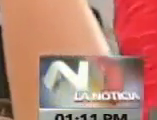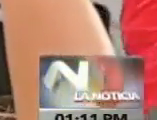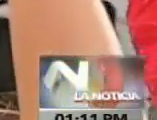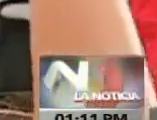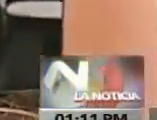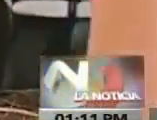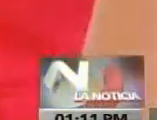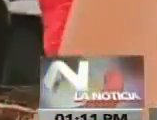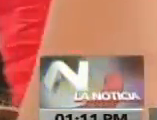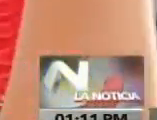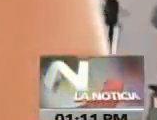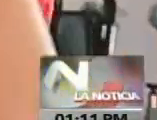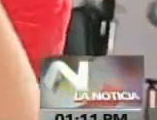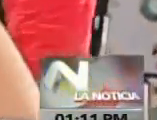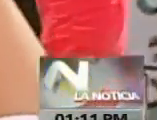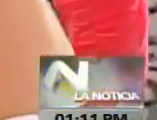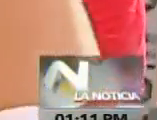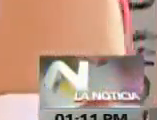por